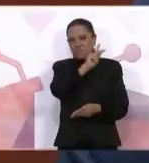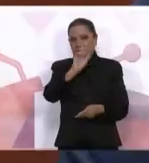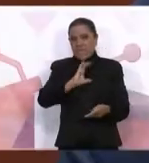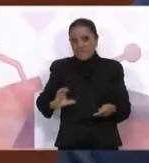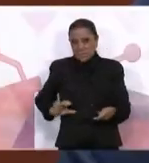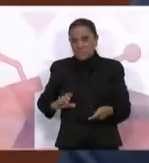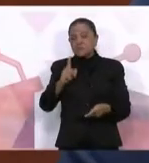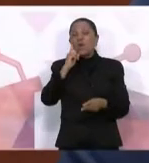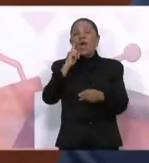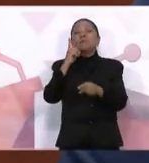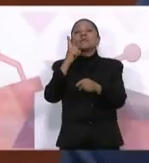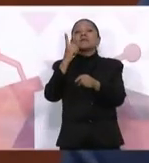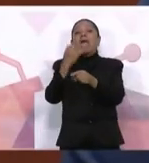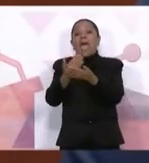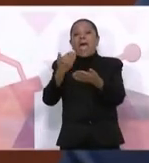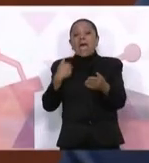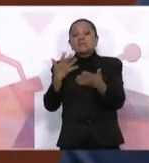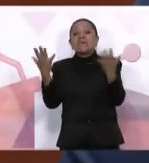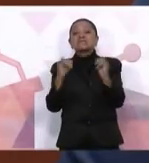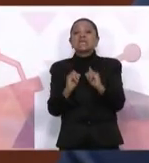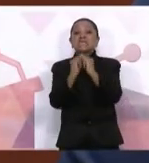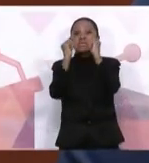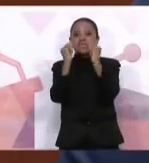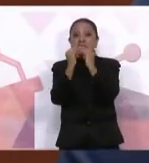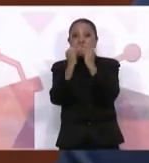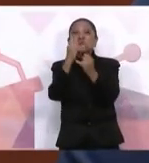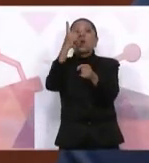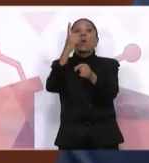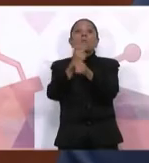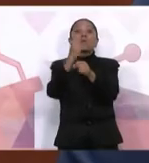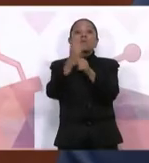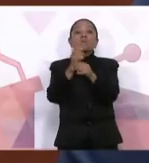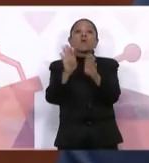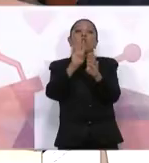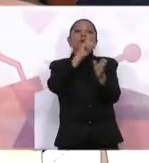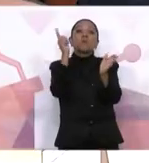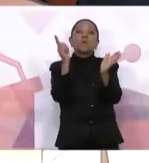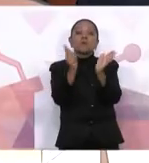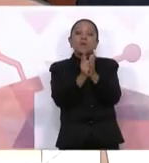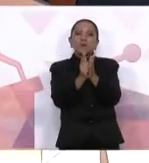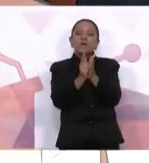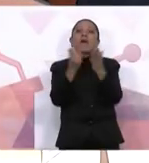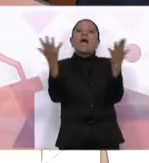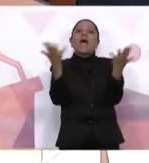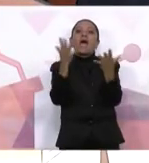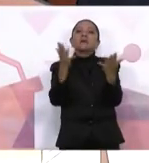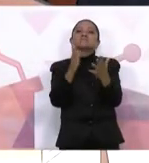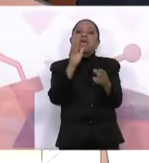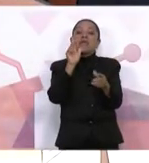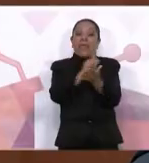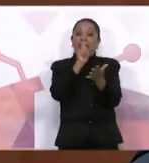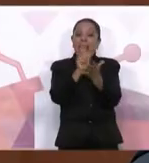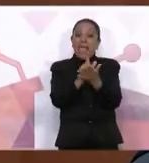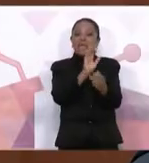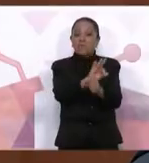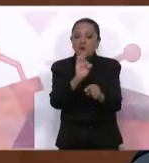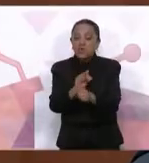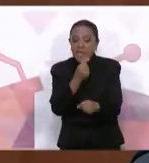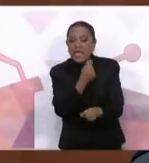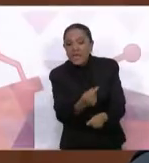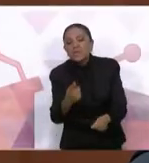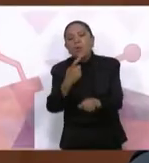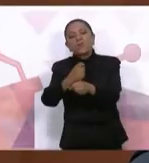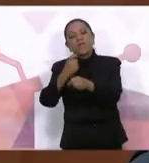crear institutos debiesen de preocuparse como legisladores de crear una ley que proteja a los menores sin duda esa es una gran diferencia